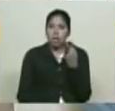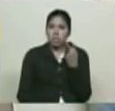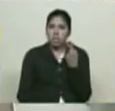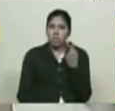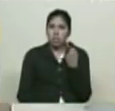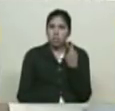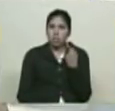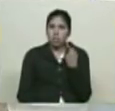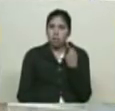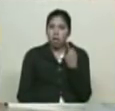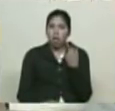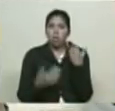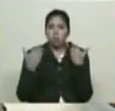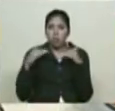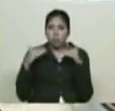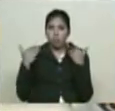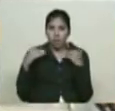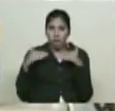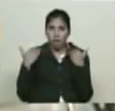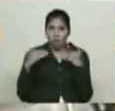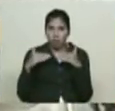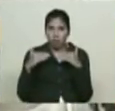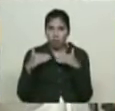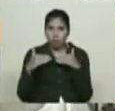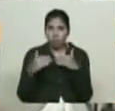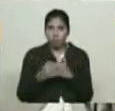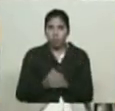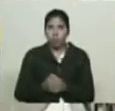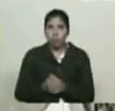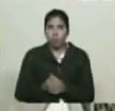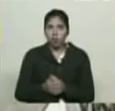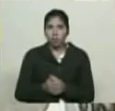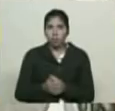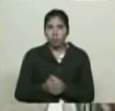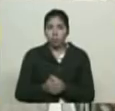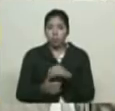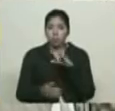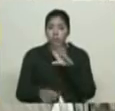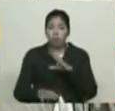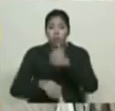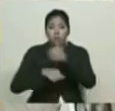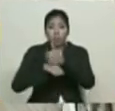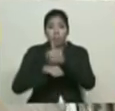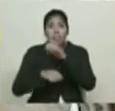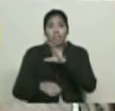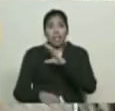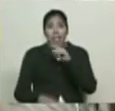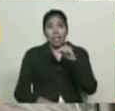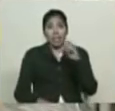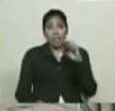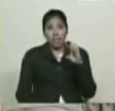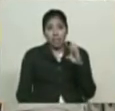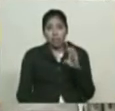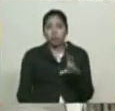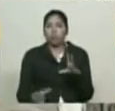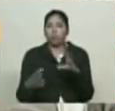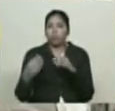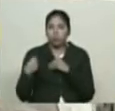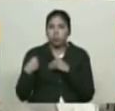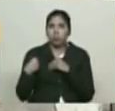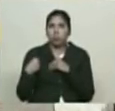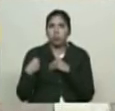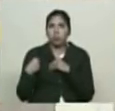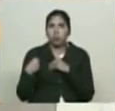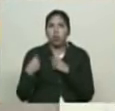del Consejo Nacional Electoral, Tibisay Lucena, que decía que el Consejo Nacional Electoral asumía los 11 puntos del acuerdo de